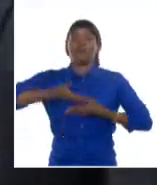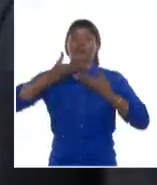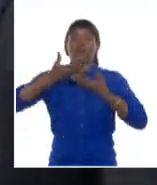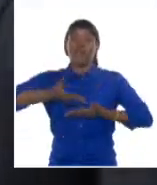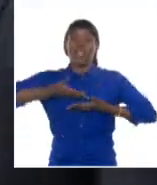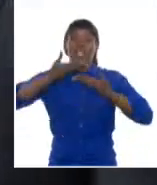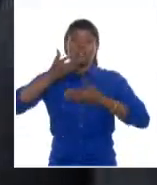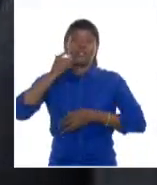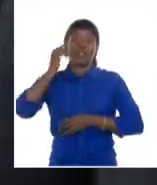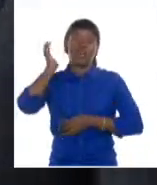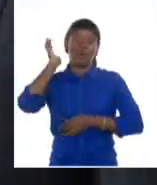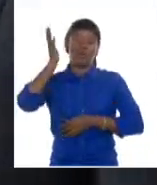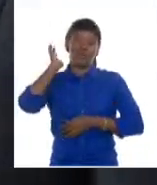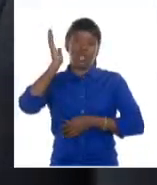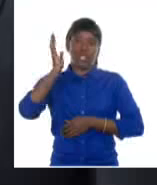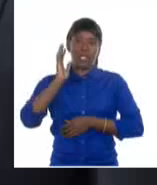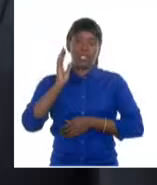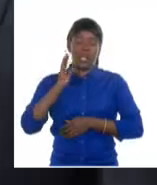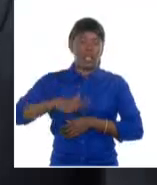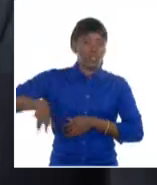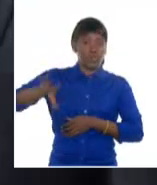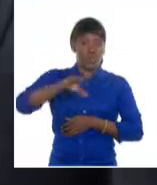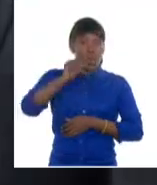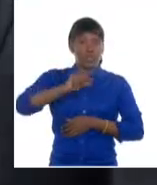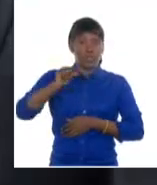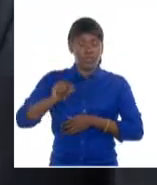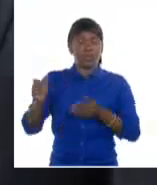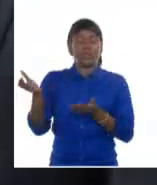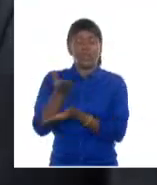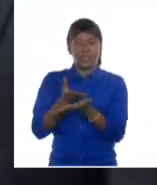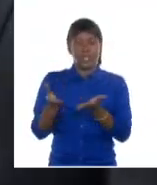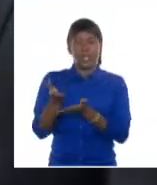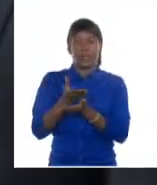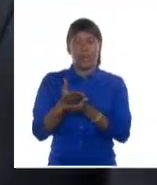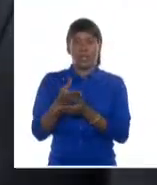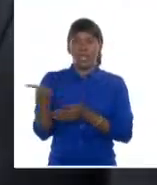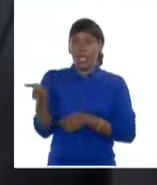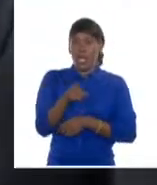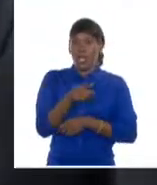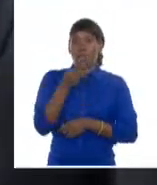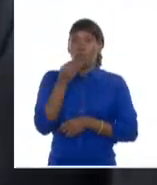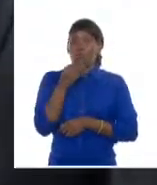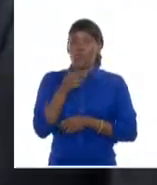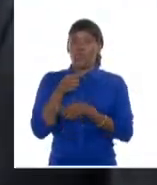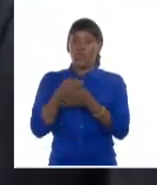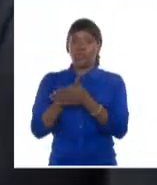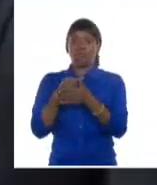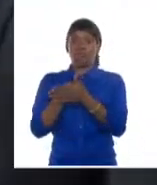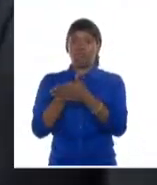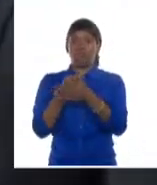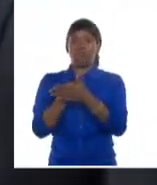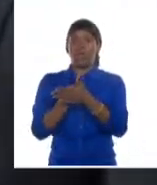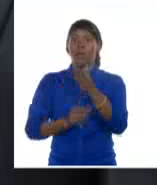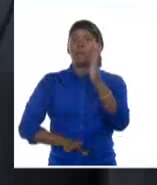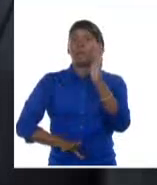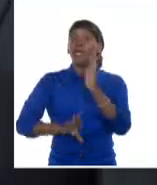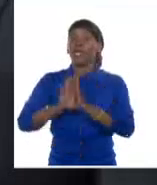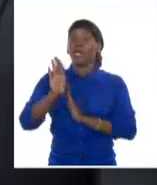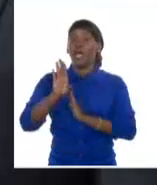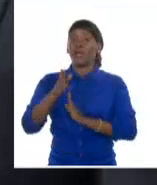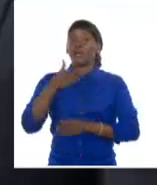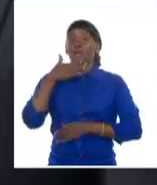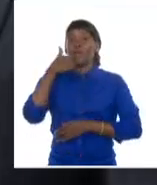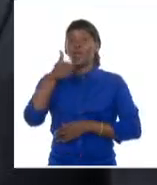conferencia de las partes tendrán ante sí una difícil disyuntiva. ¿Podrán alcanzar el consenso necesario para poder enfrentar con eficacia el